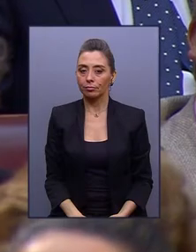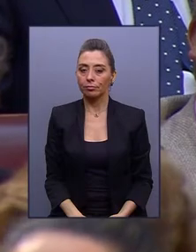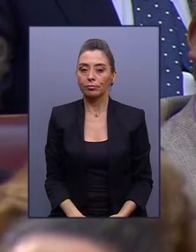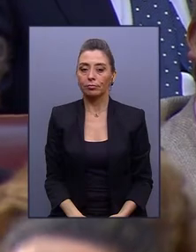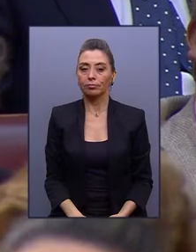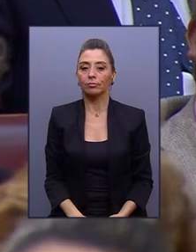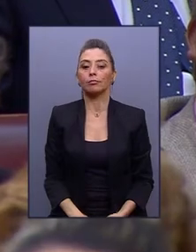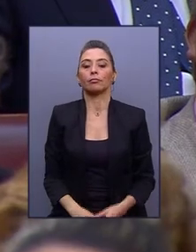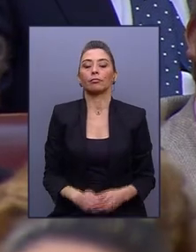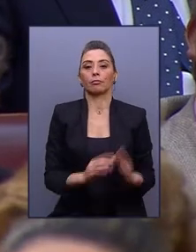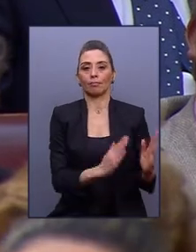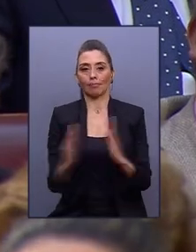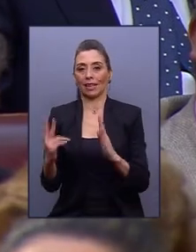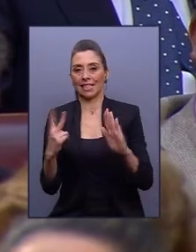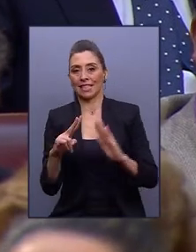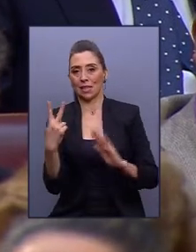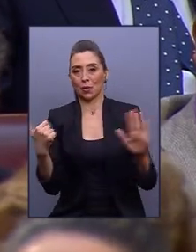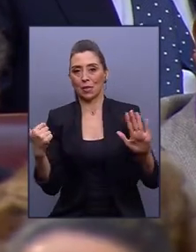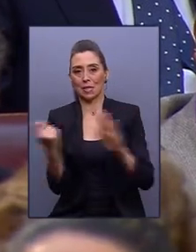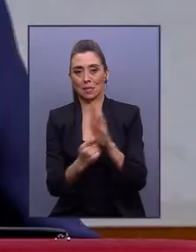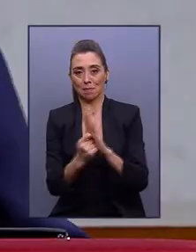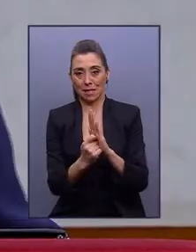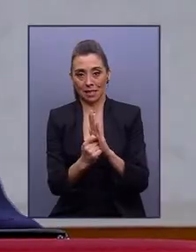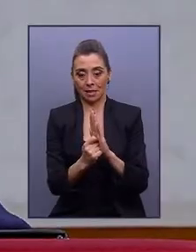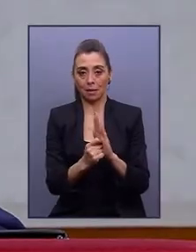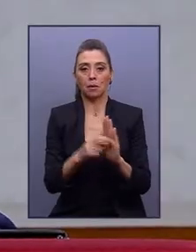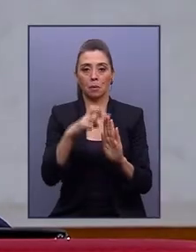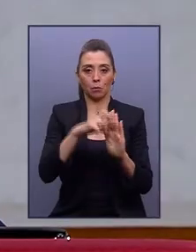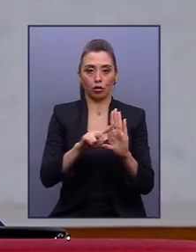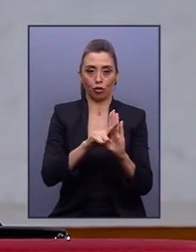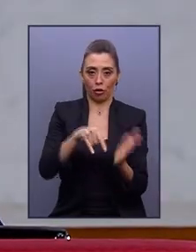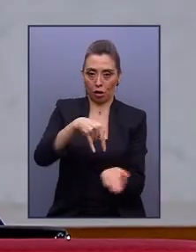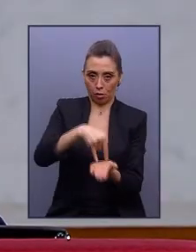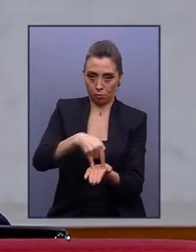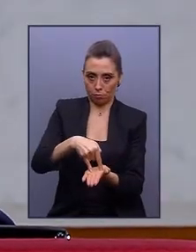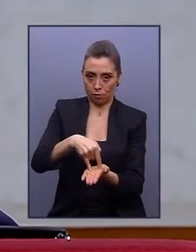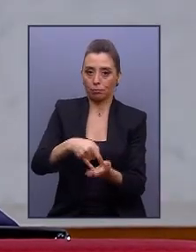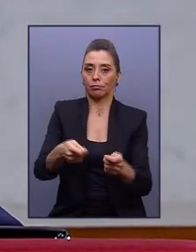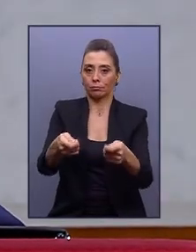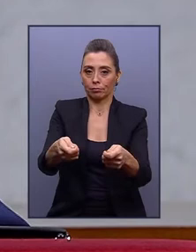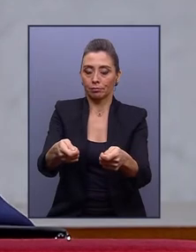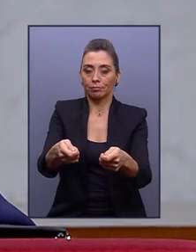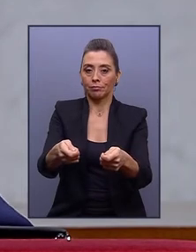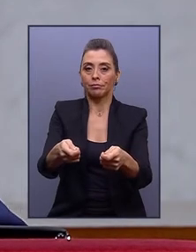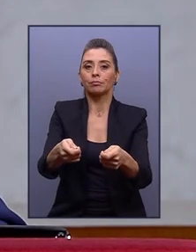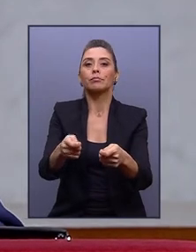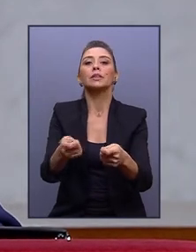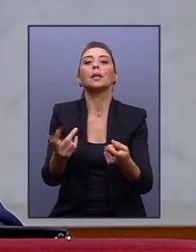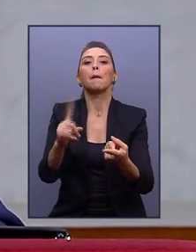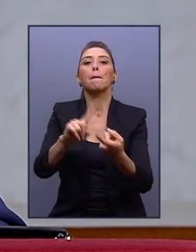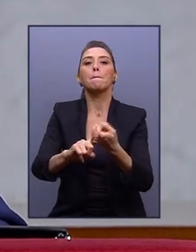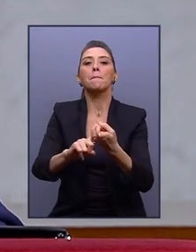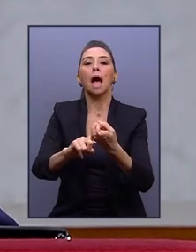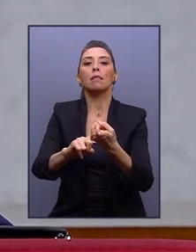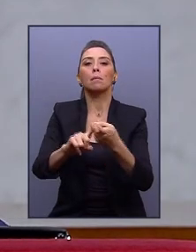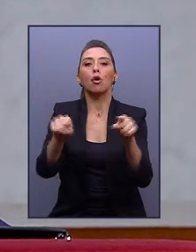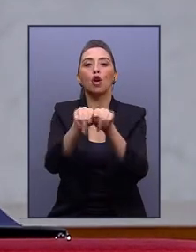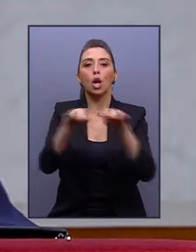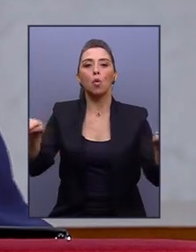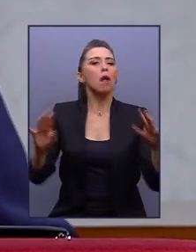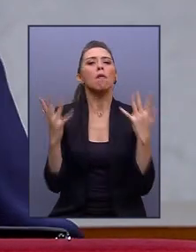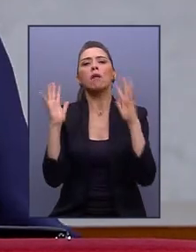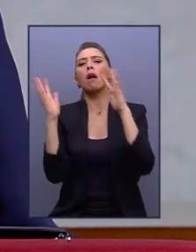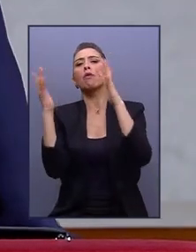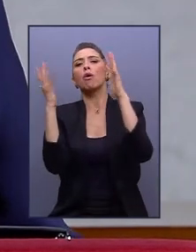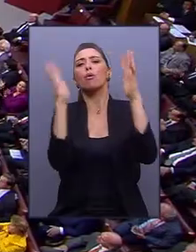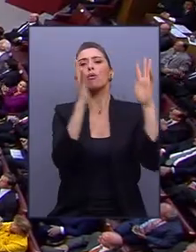Y durante el segundo semestre ingresaremos a este honorable Congreso un proyecto de ley de matrimonio igualitario.